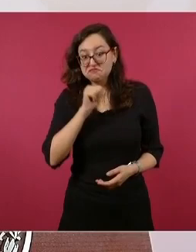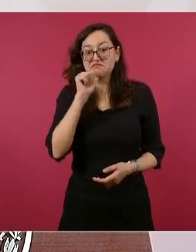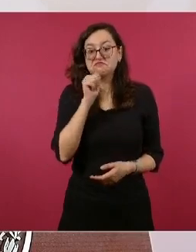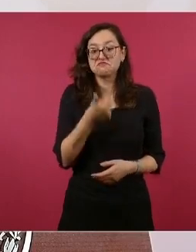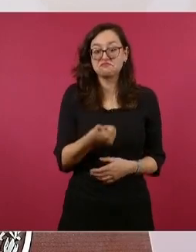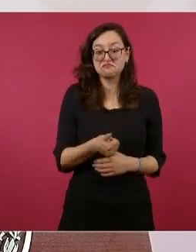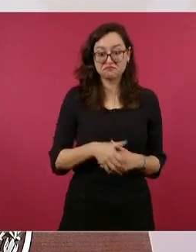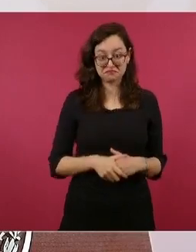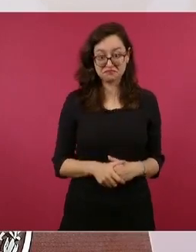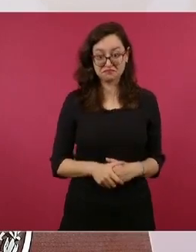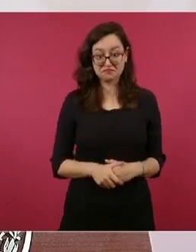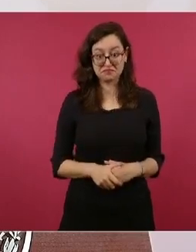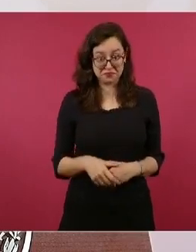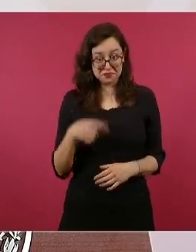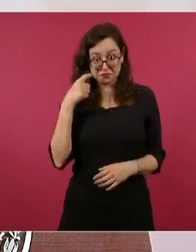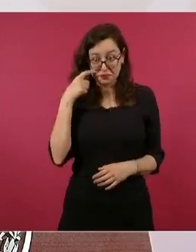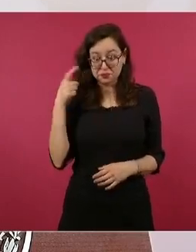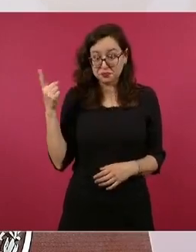así está,